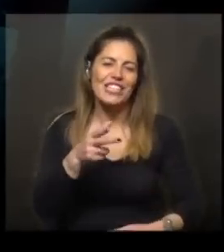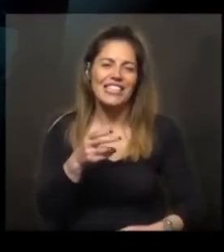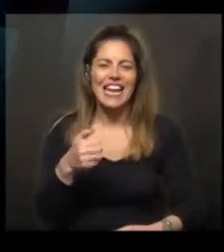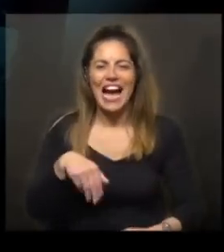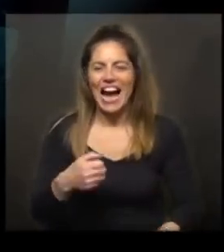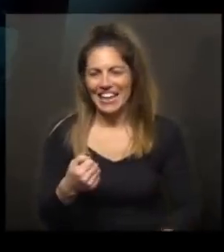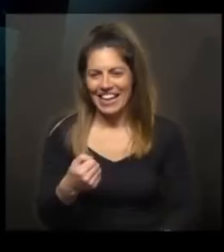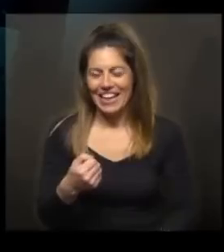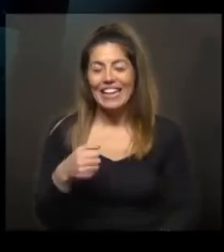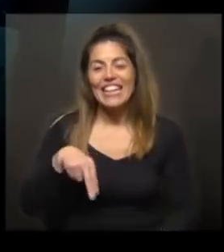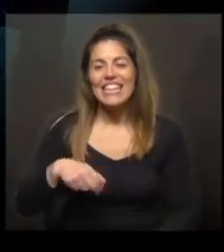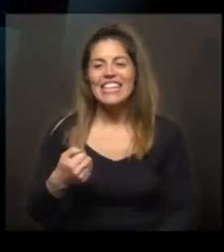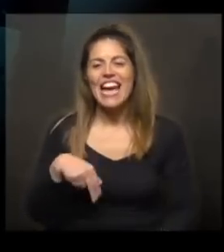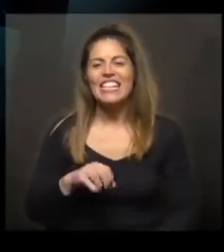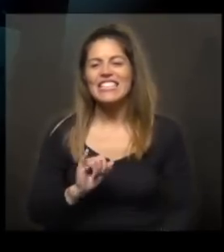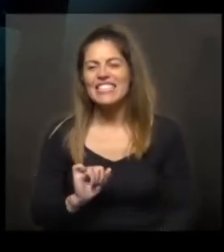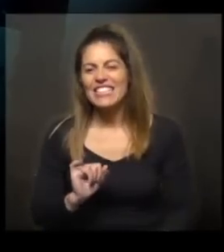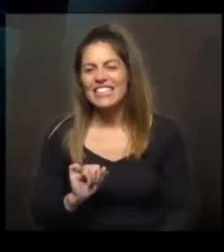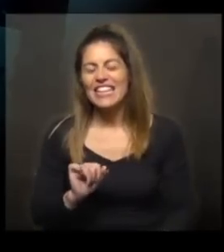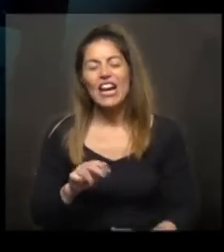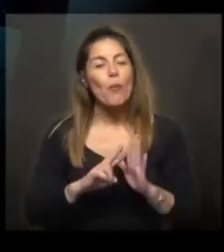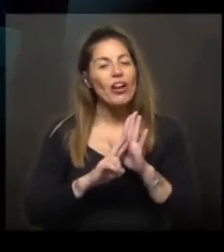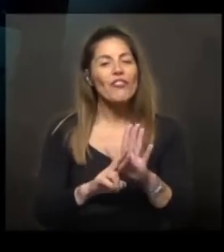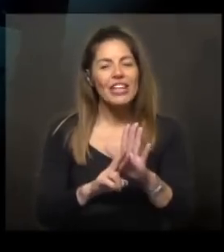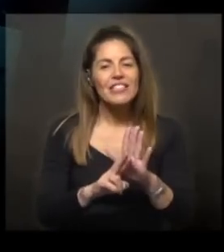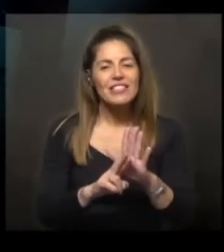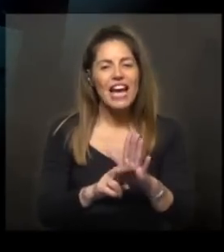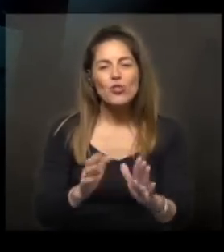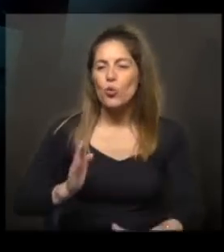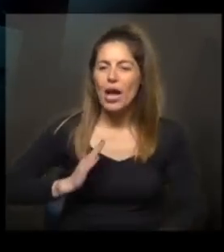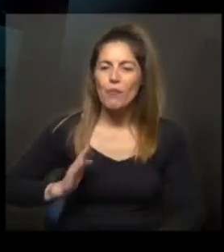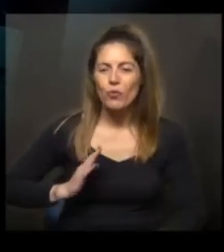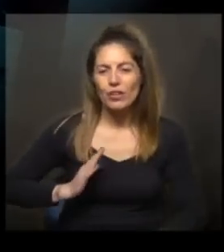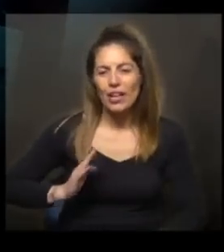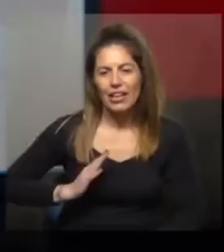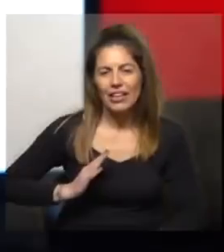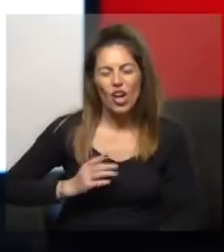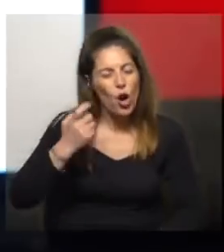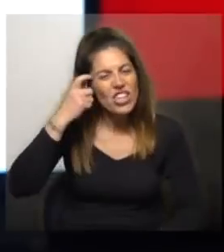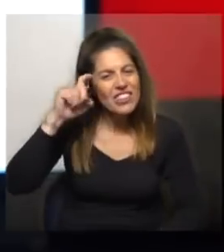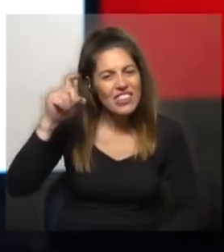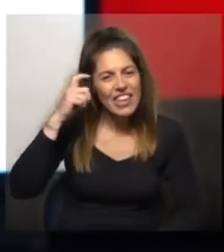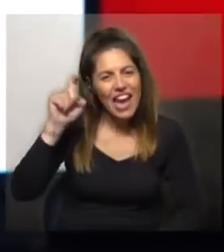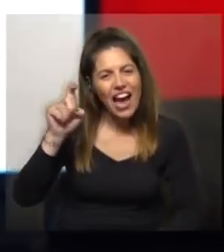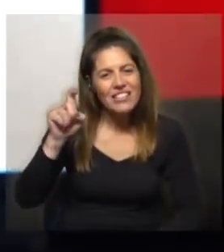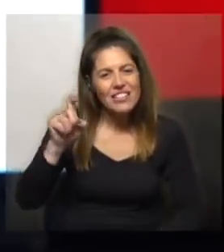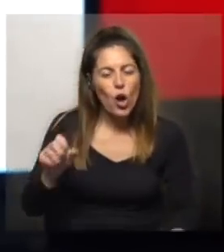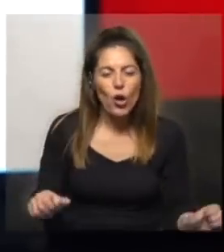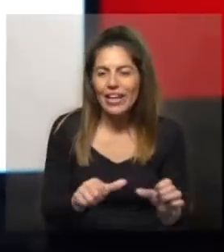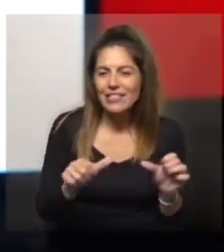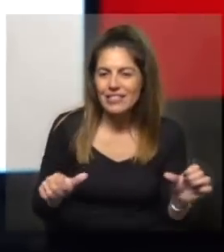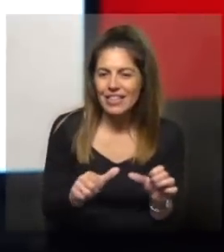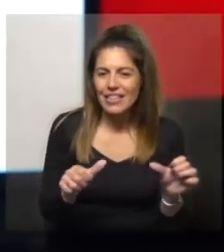y Nancy barcelo como referencia es una mujer con con ideas con haceres